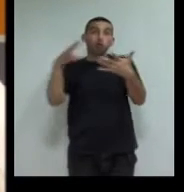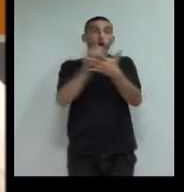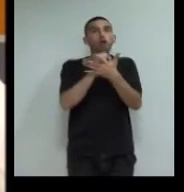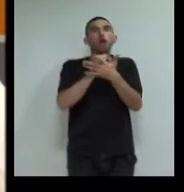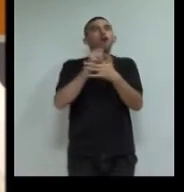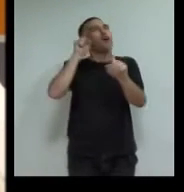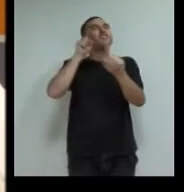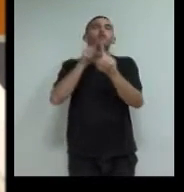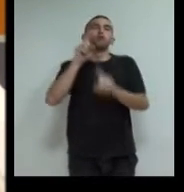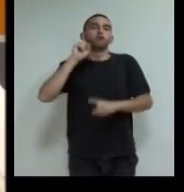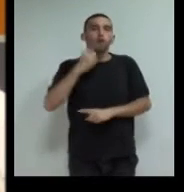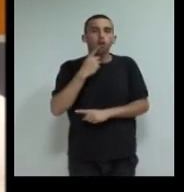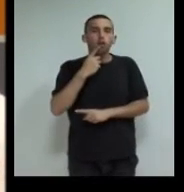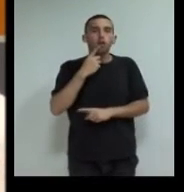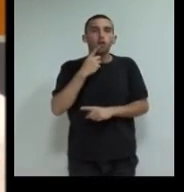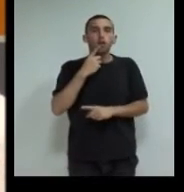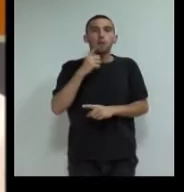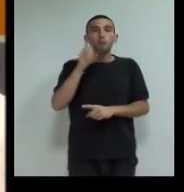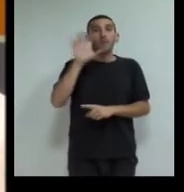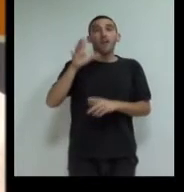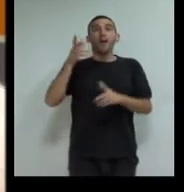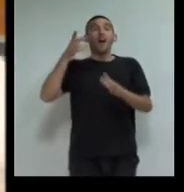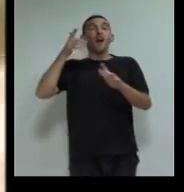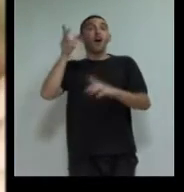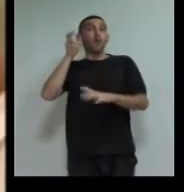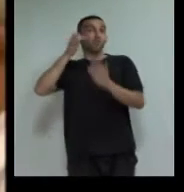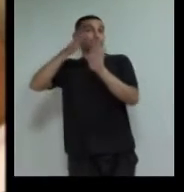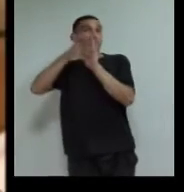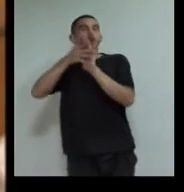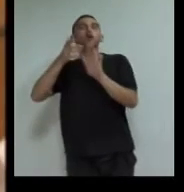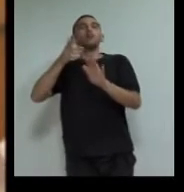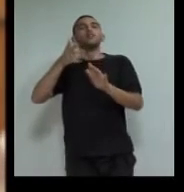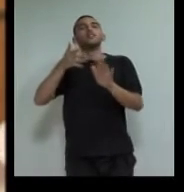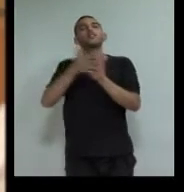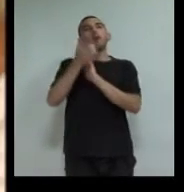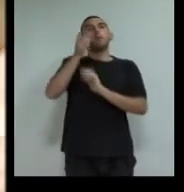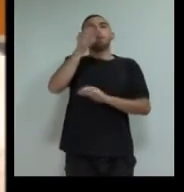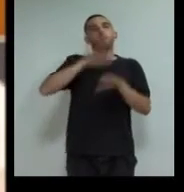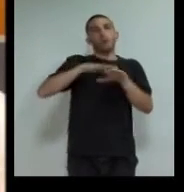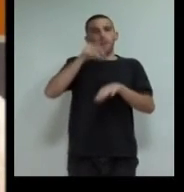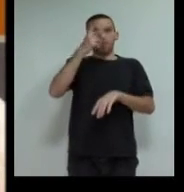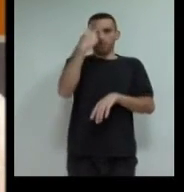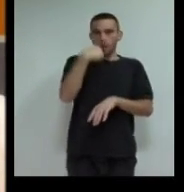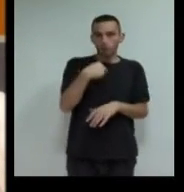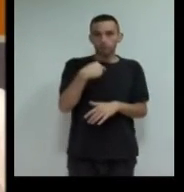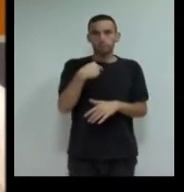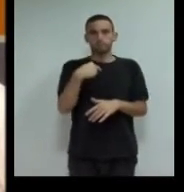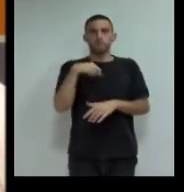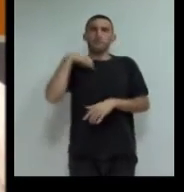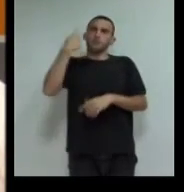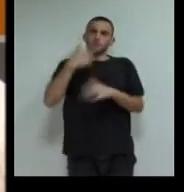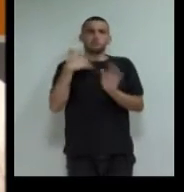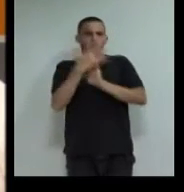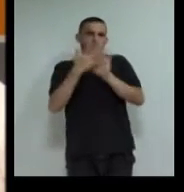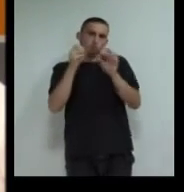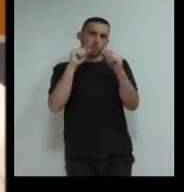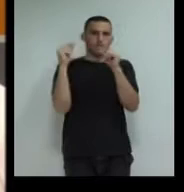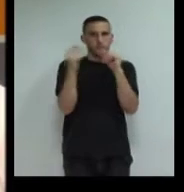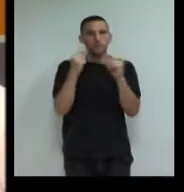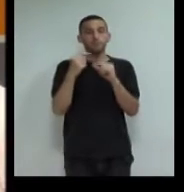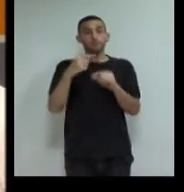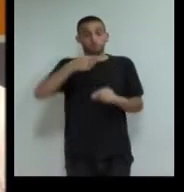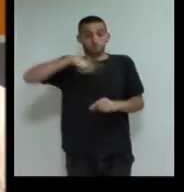parece que todo es audio descrito. Luego entraremos, vuelvo a decir, en el debate este. Nosotros como